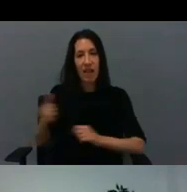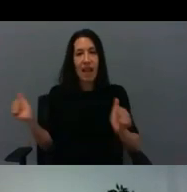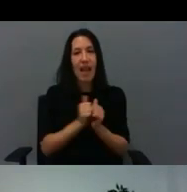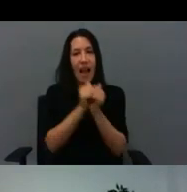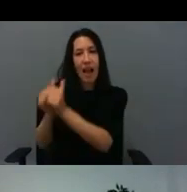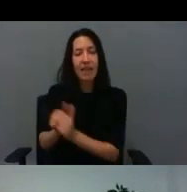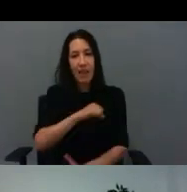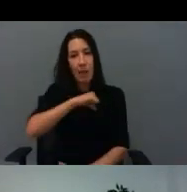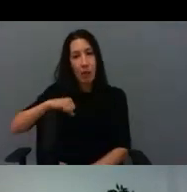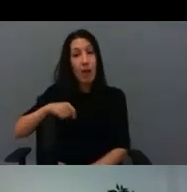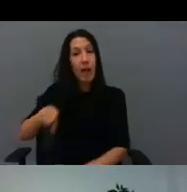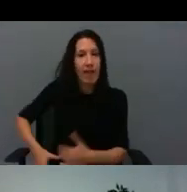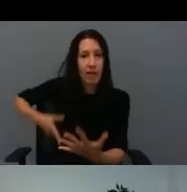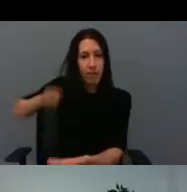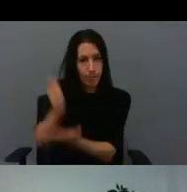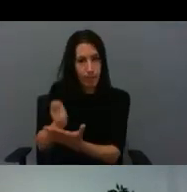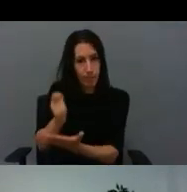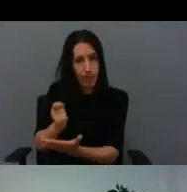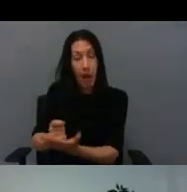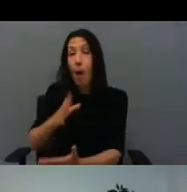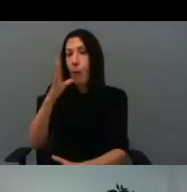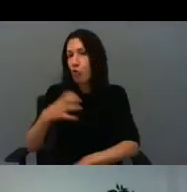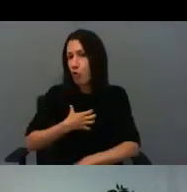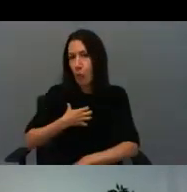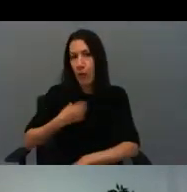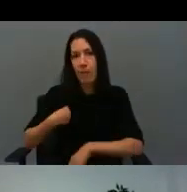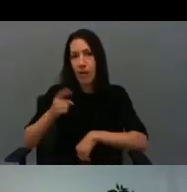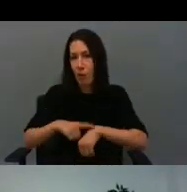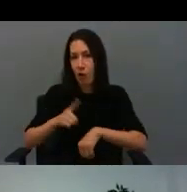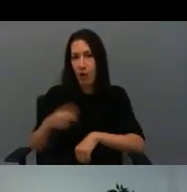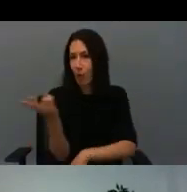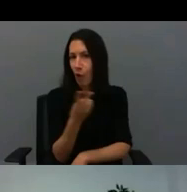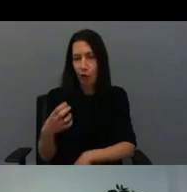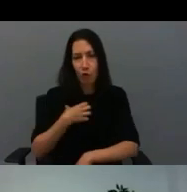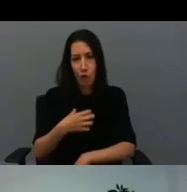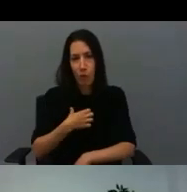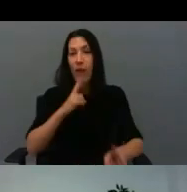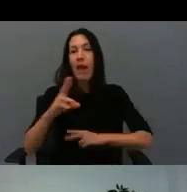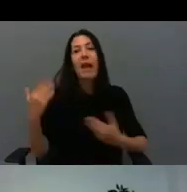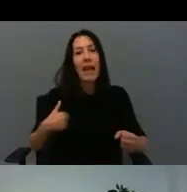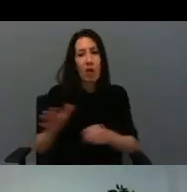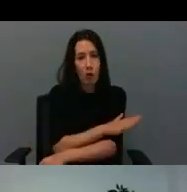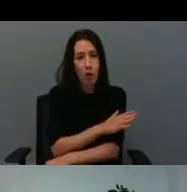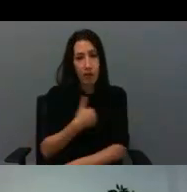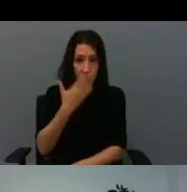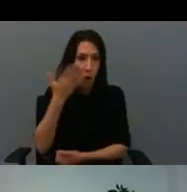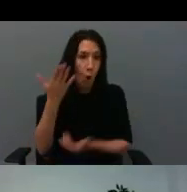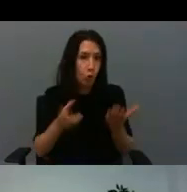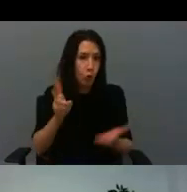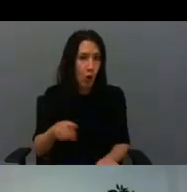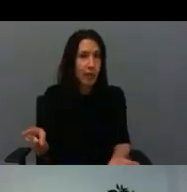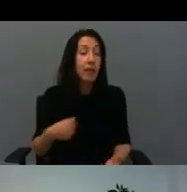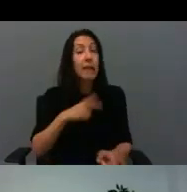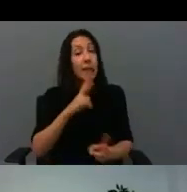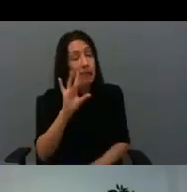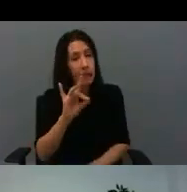asistencia personal la tiene que pagar él por la incompatibilidad que existe con... Sí, porque no se lo cubre, que tampoco sería justo, pero... Eso